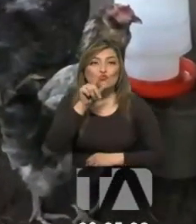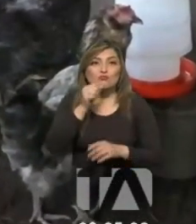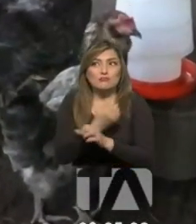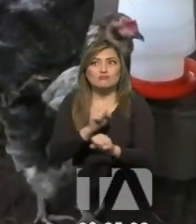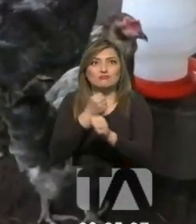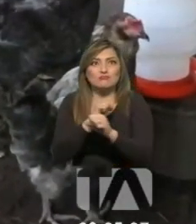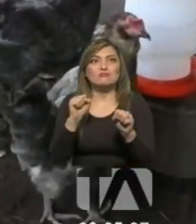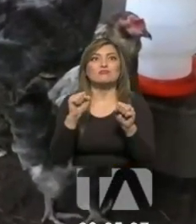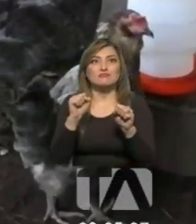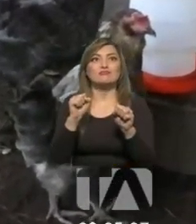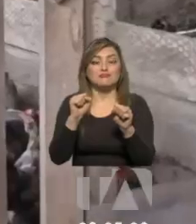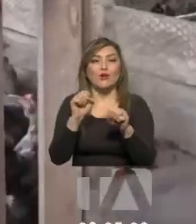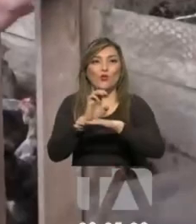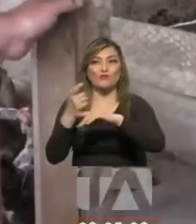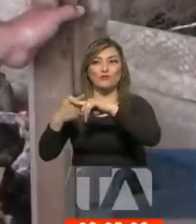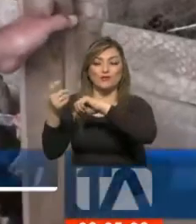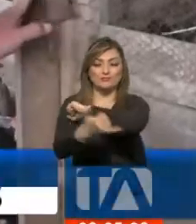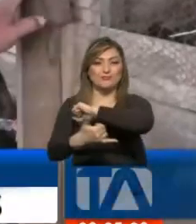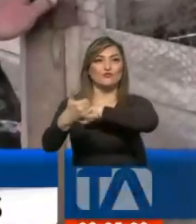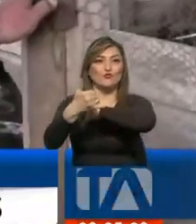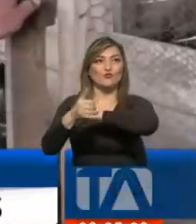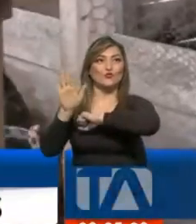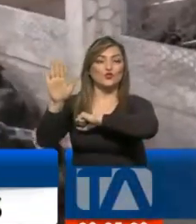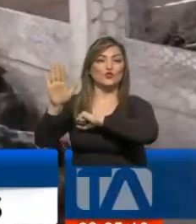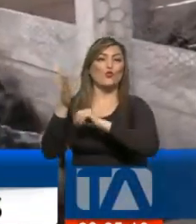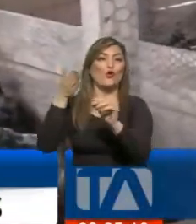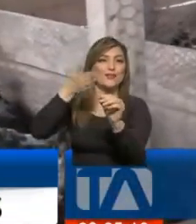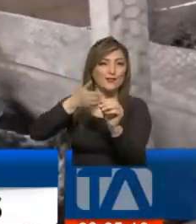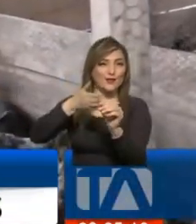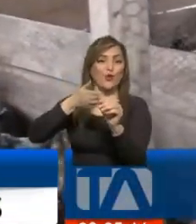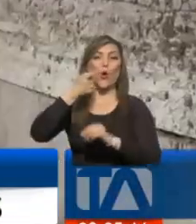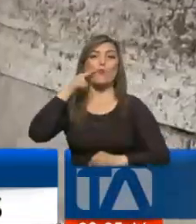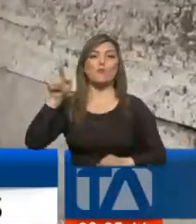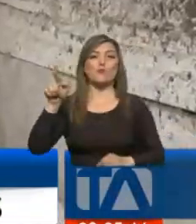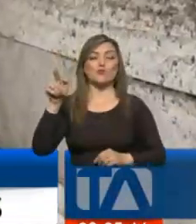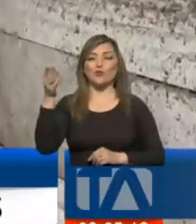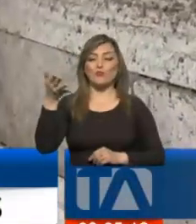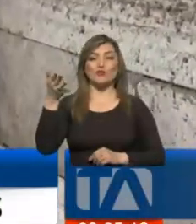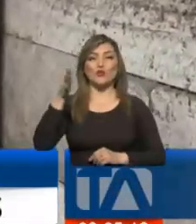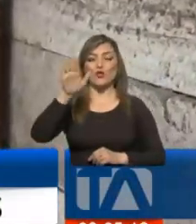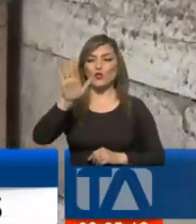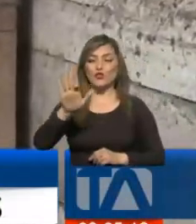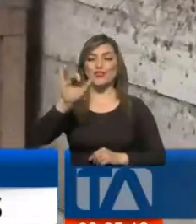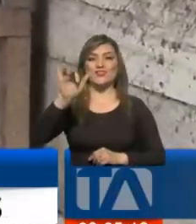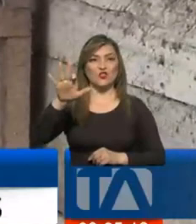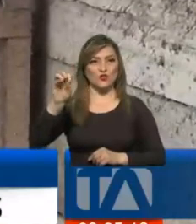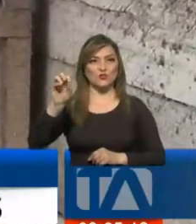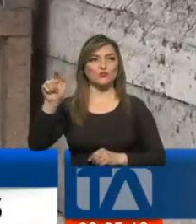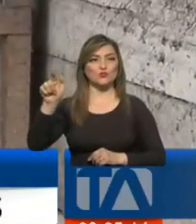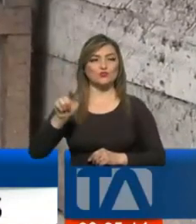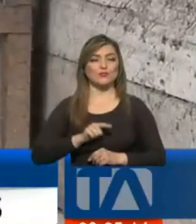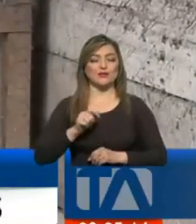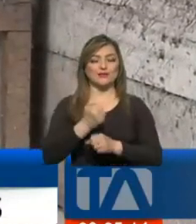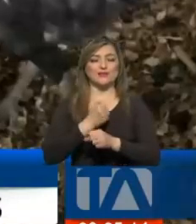domésticas, originarias en Ecuador y otros países, es uno de los propósitos que tiene Tito Torres, avicultor de la localidad Santa Rosa,